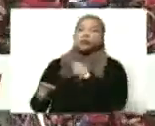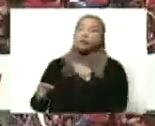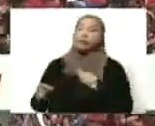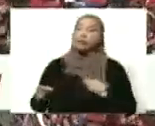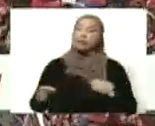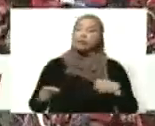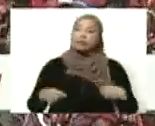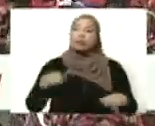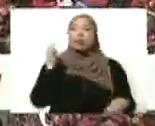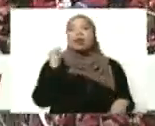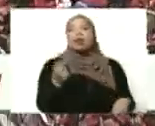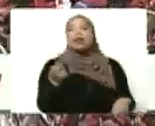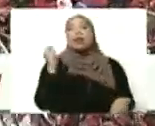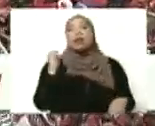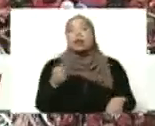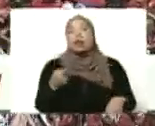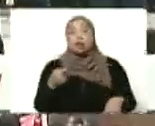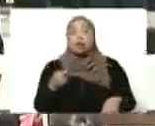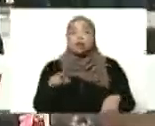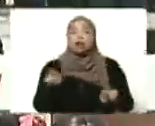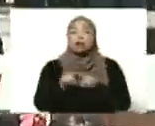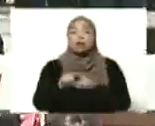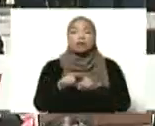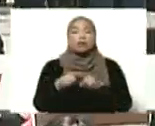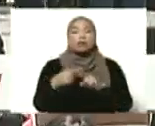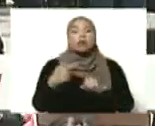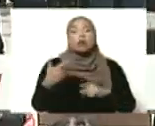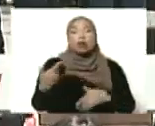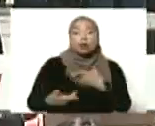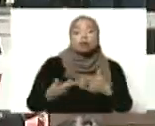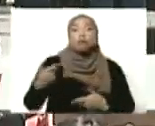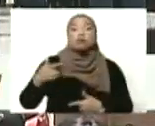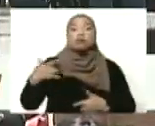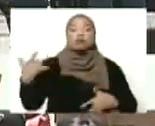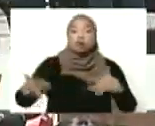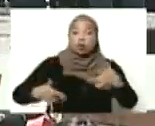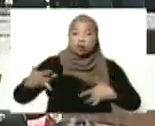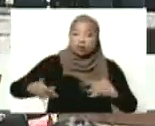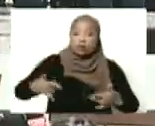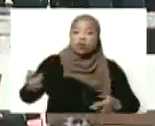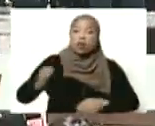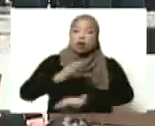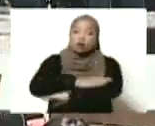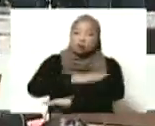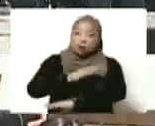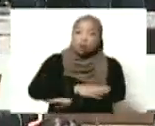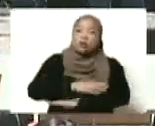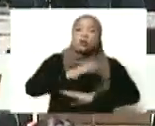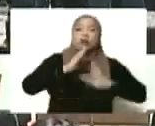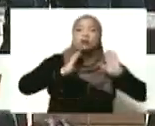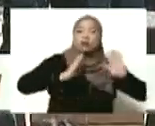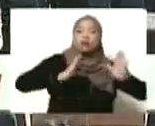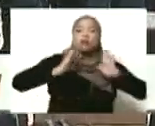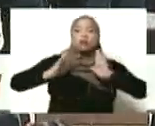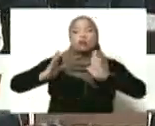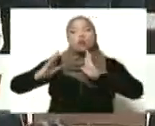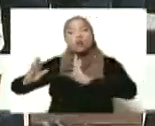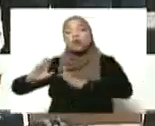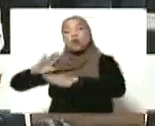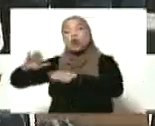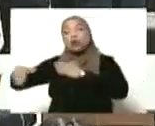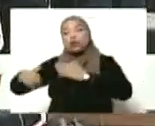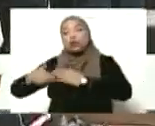eso es una tarea, no es un lema. Es una tarea de organizar todo lo que tengamos que organizar en la